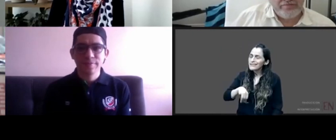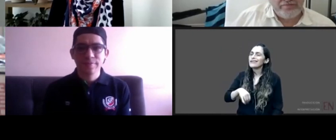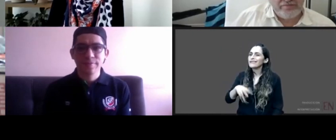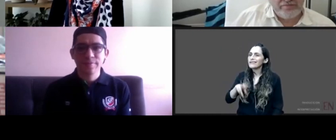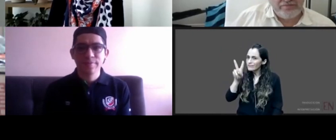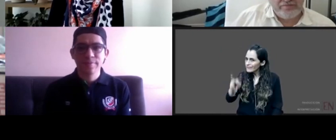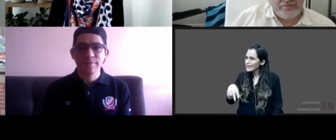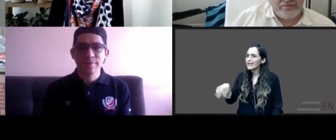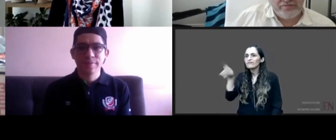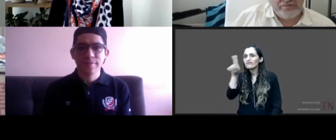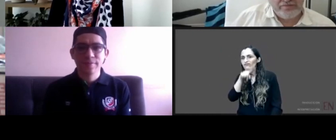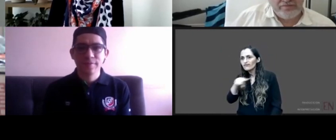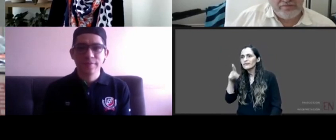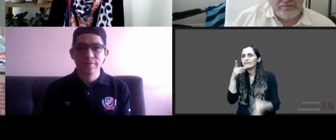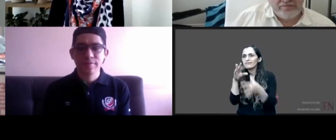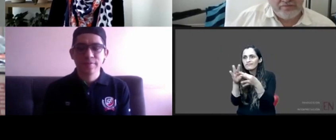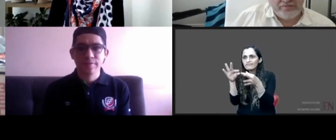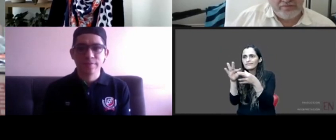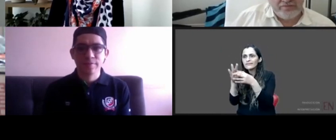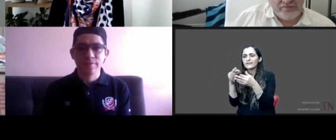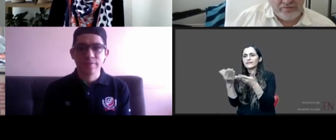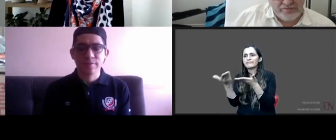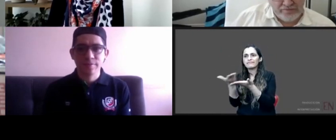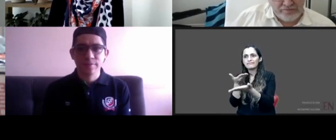muy interesante todo lo que han comentado.